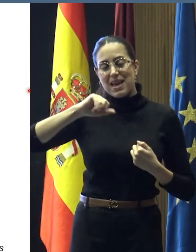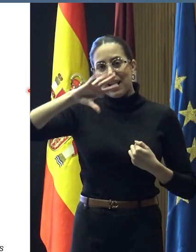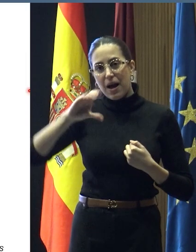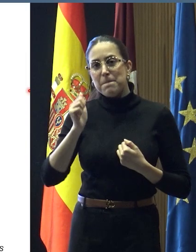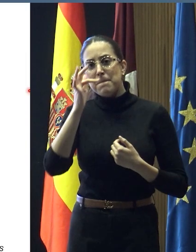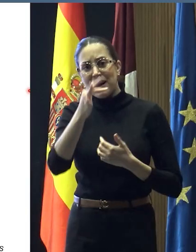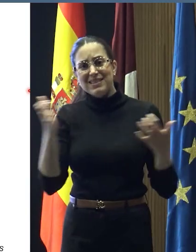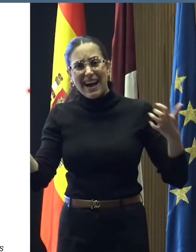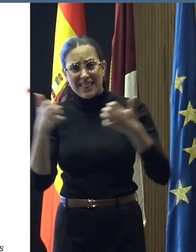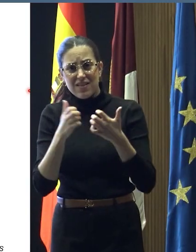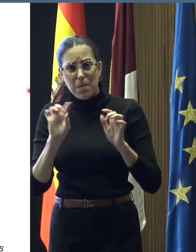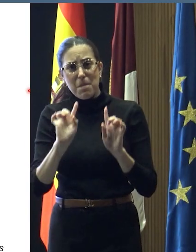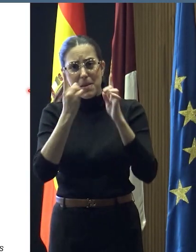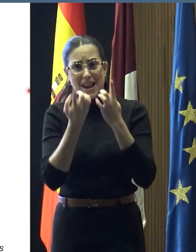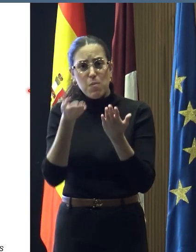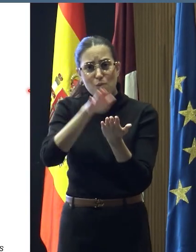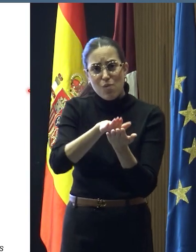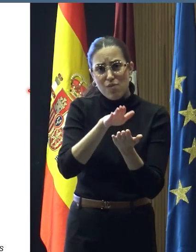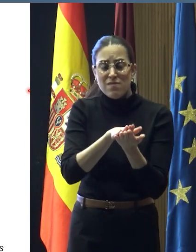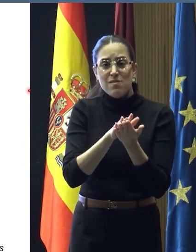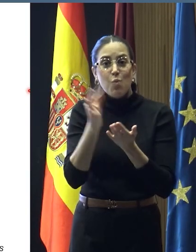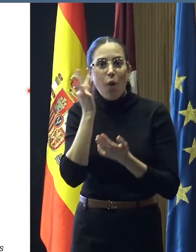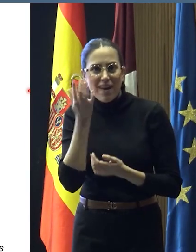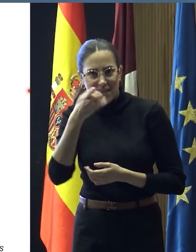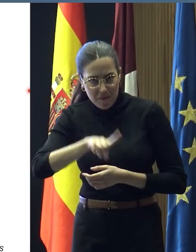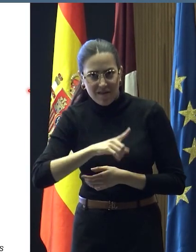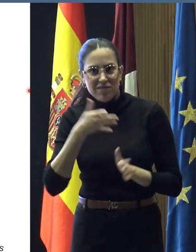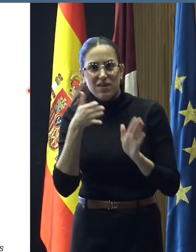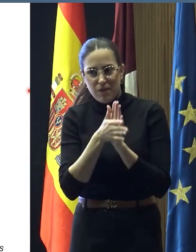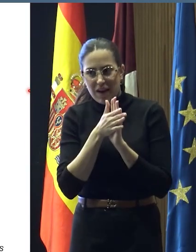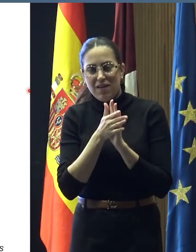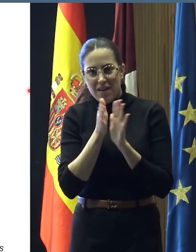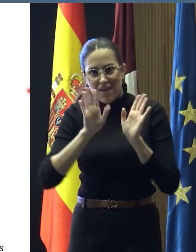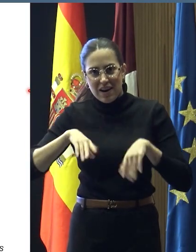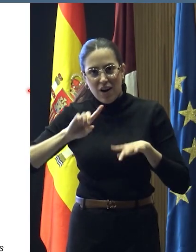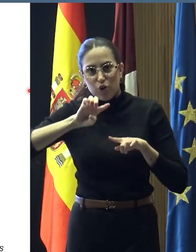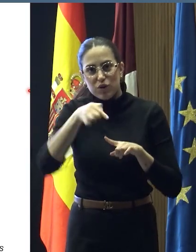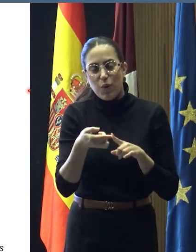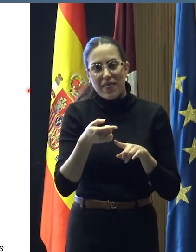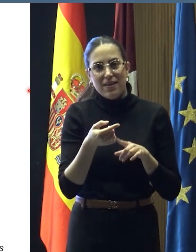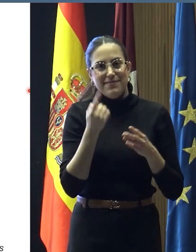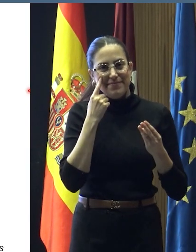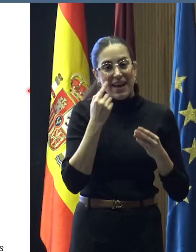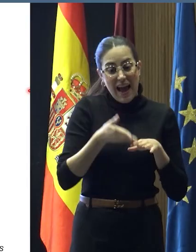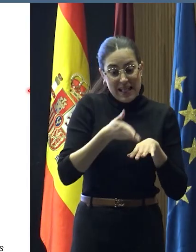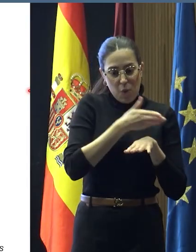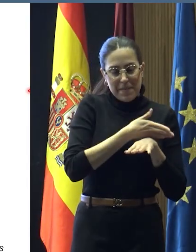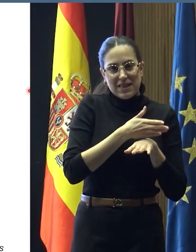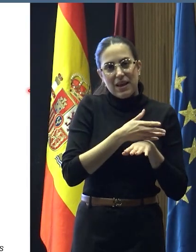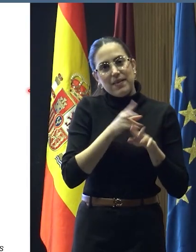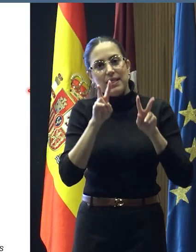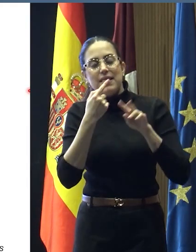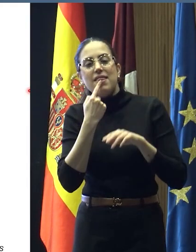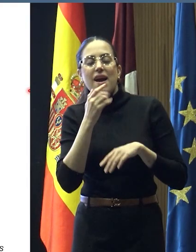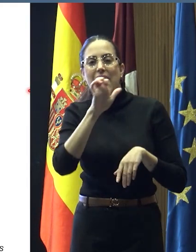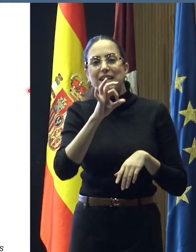causa de mortalidad en la mujer. O sea, la sensación errónea que teníamos de protección de los